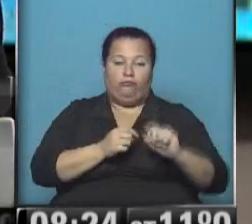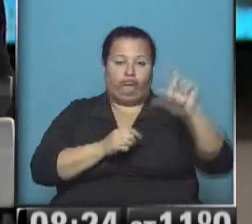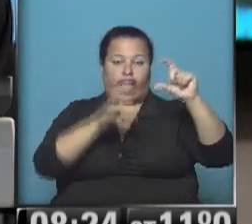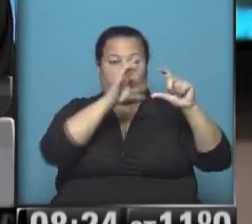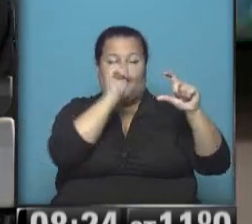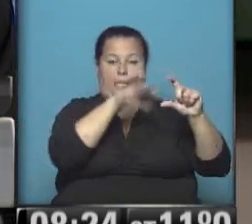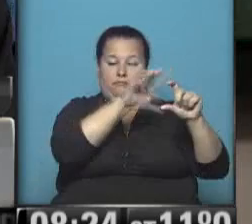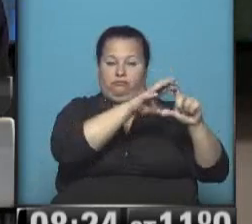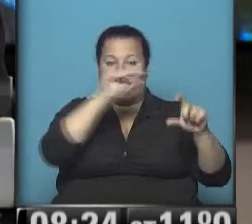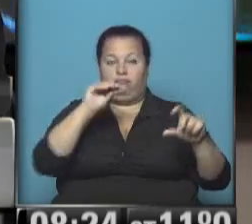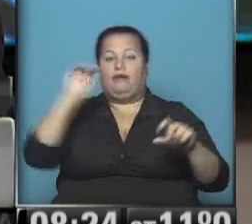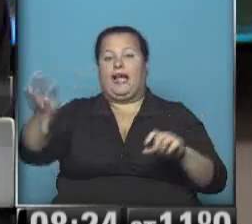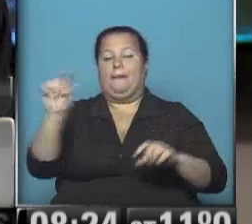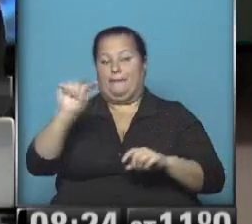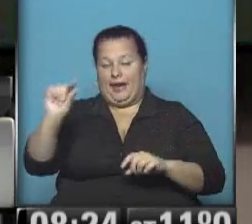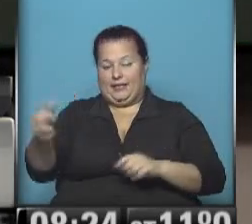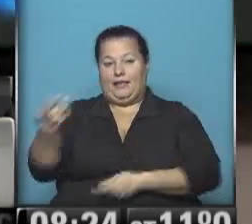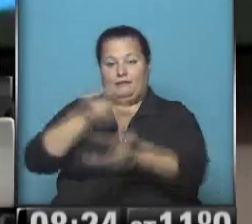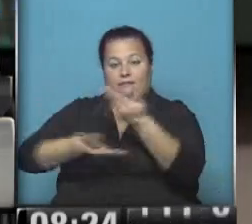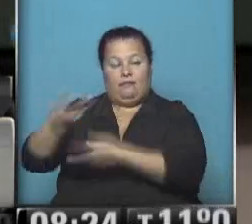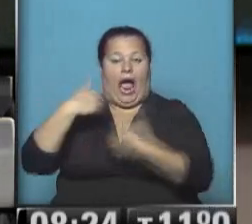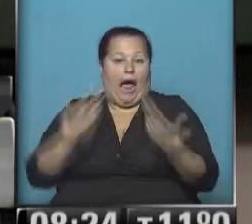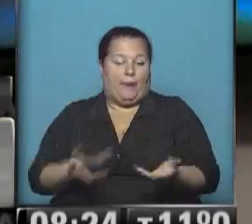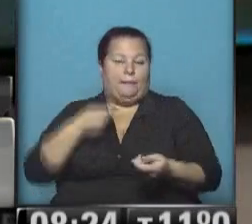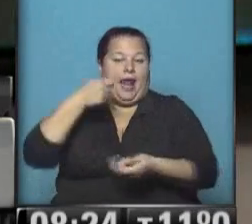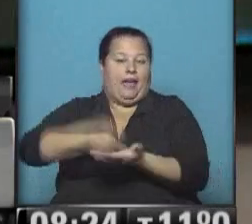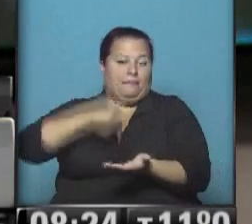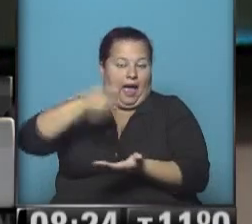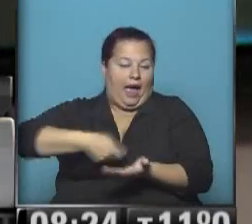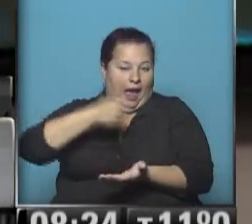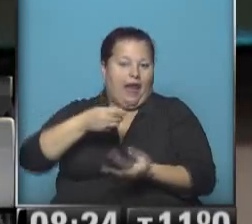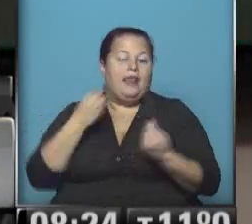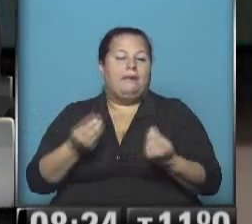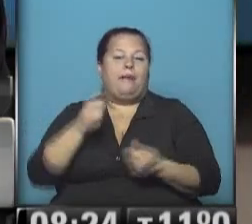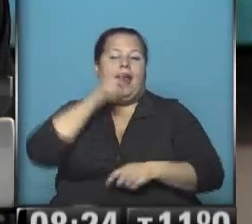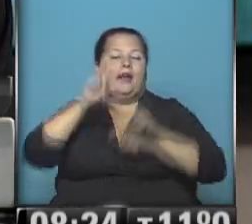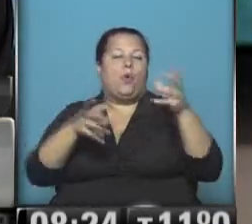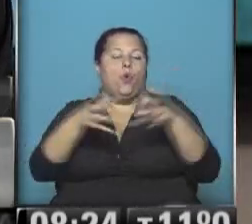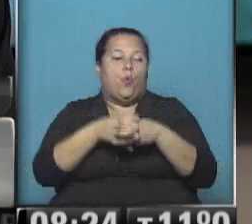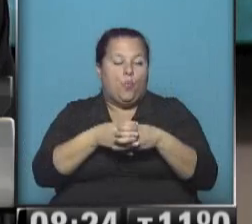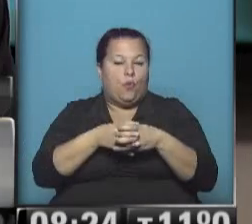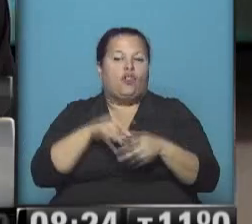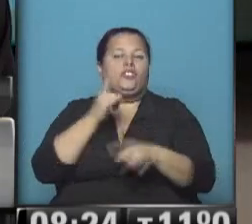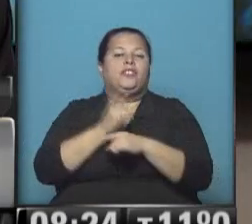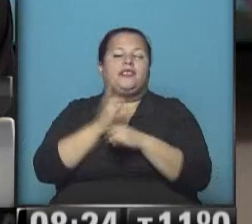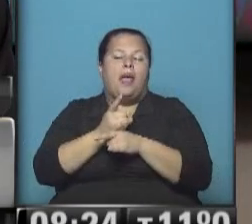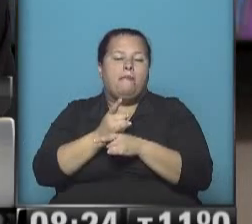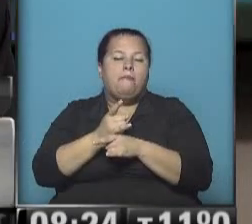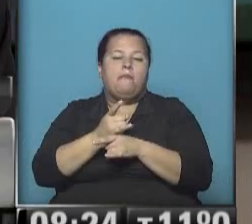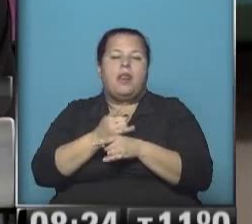depósitos para crédito y esto es oportunidades de financiamiento para aquellos sectores que habitualmente